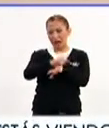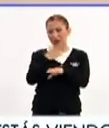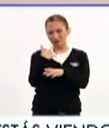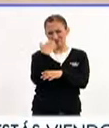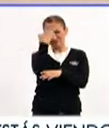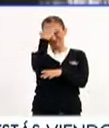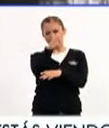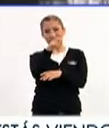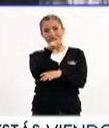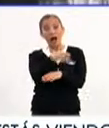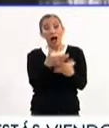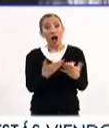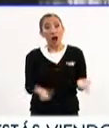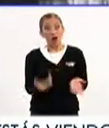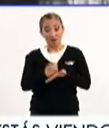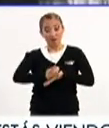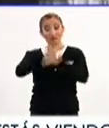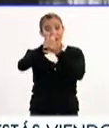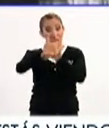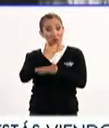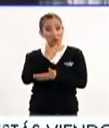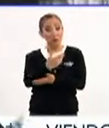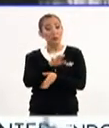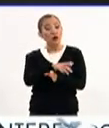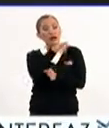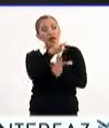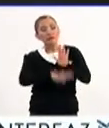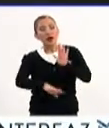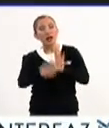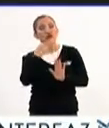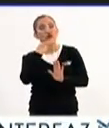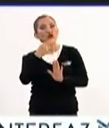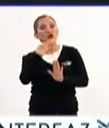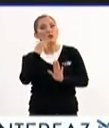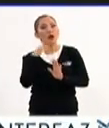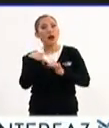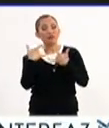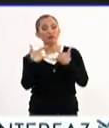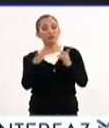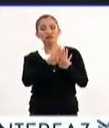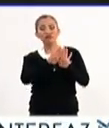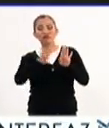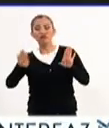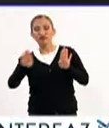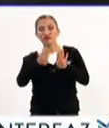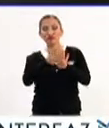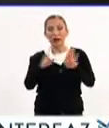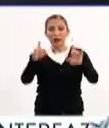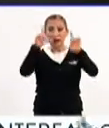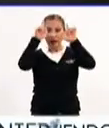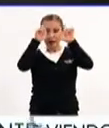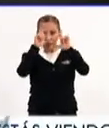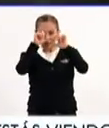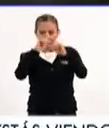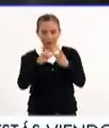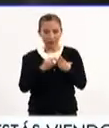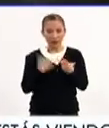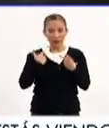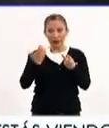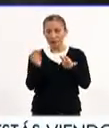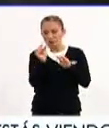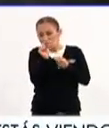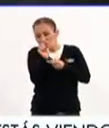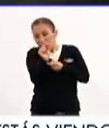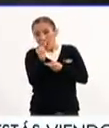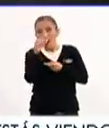algo extraño, hoy nos es de gran utilidad, pues es base del funcionamiento de puertas automáticas, cámaras fotográficas,